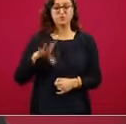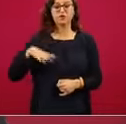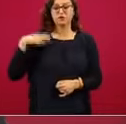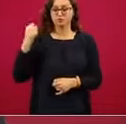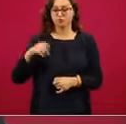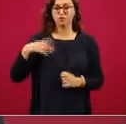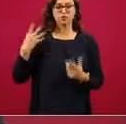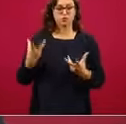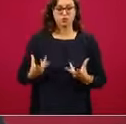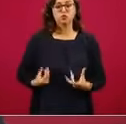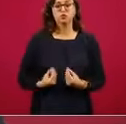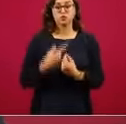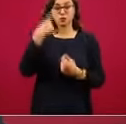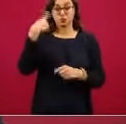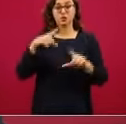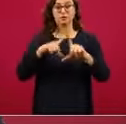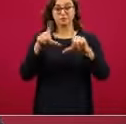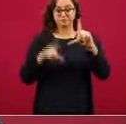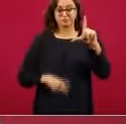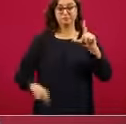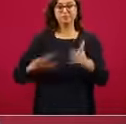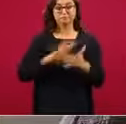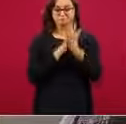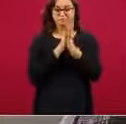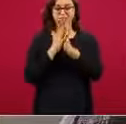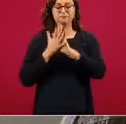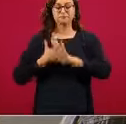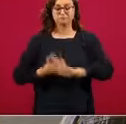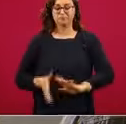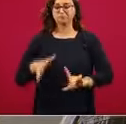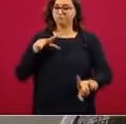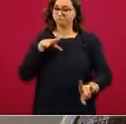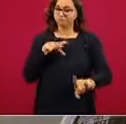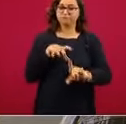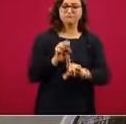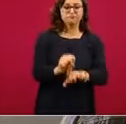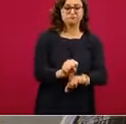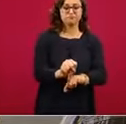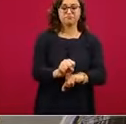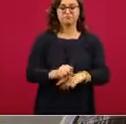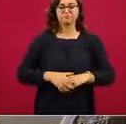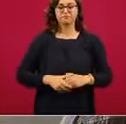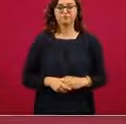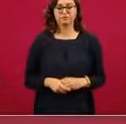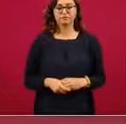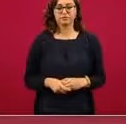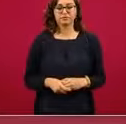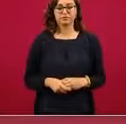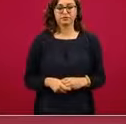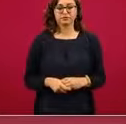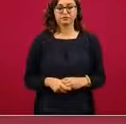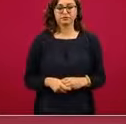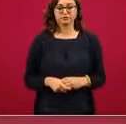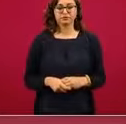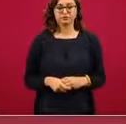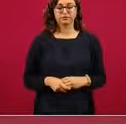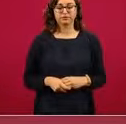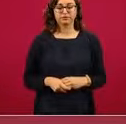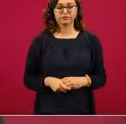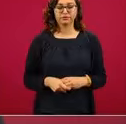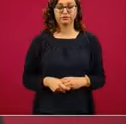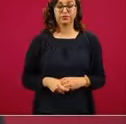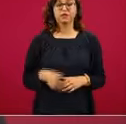lograr la transformación de fondo que nos hemos propuesto en nuestro país.